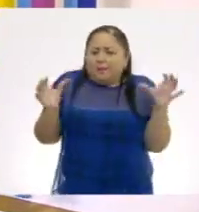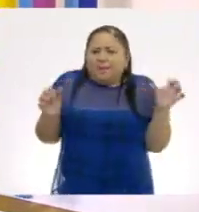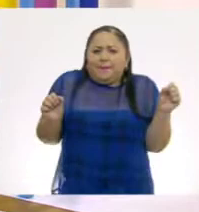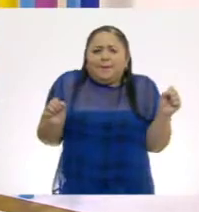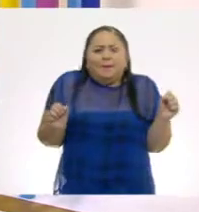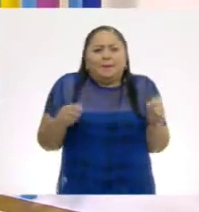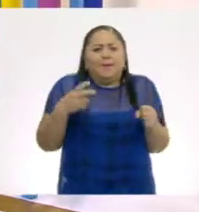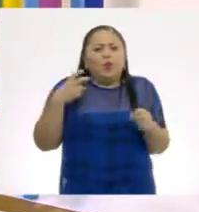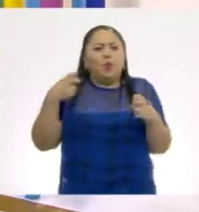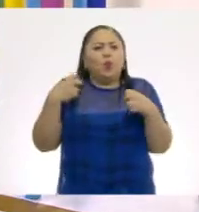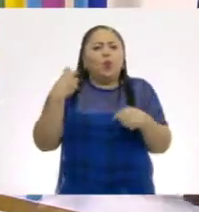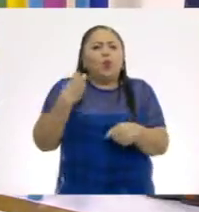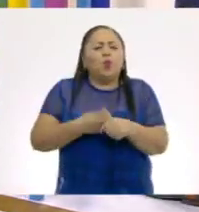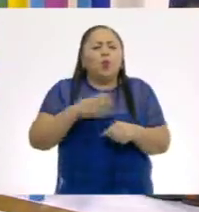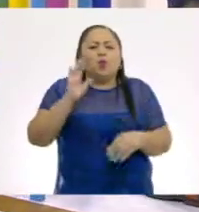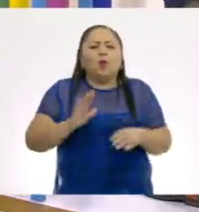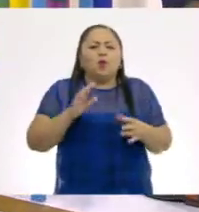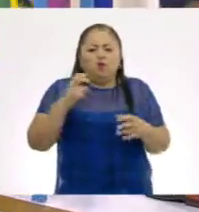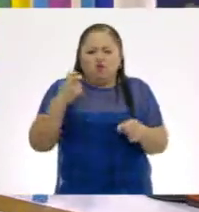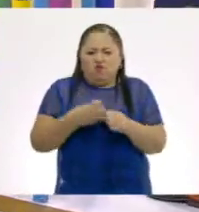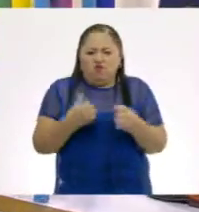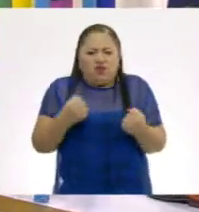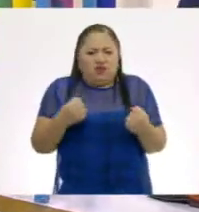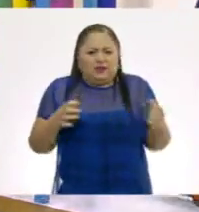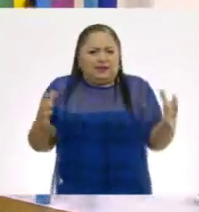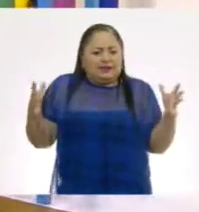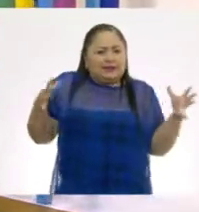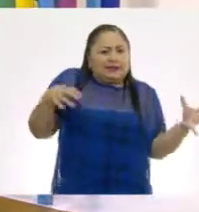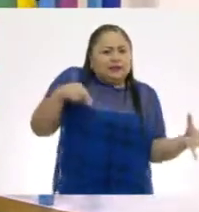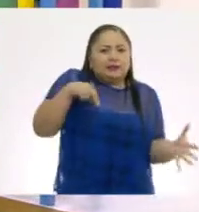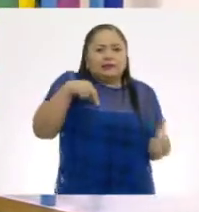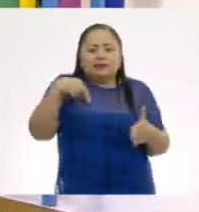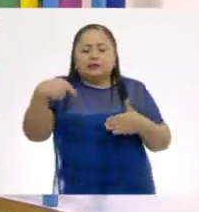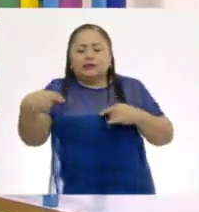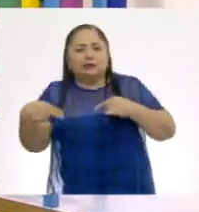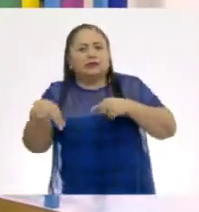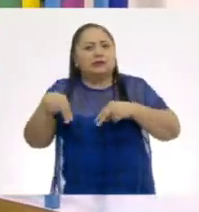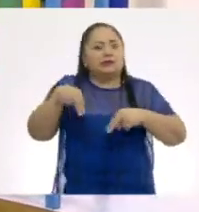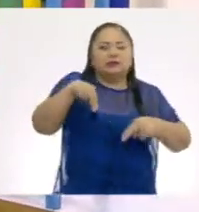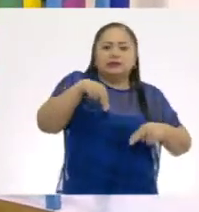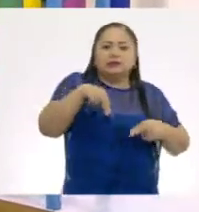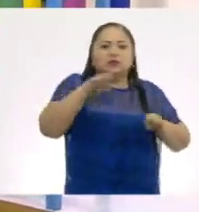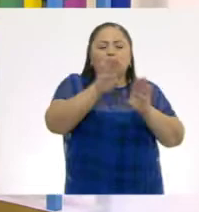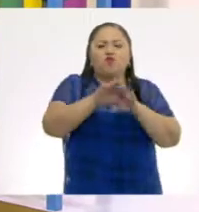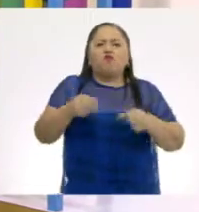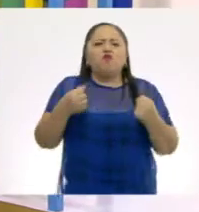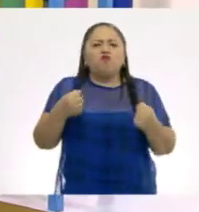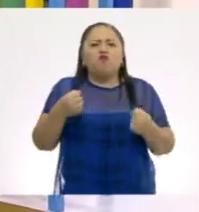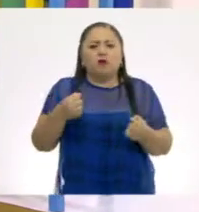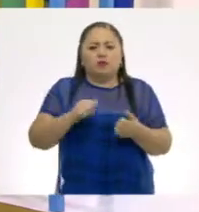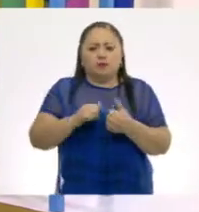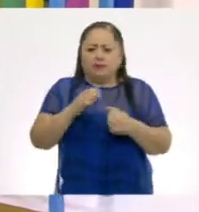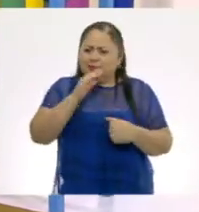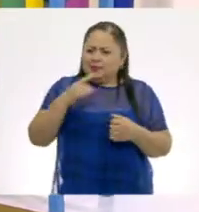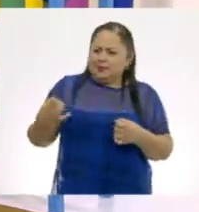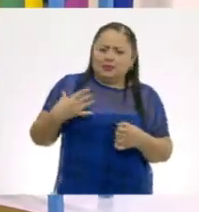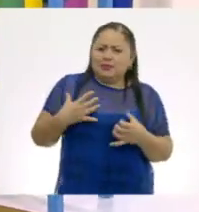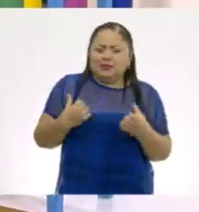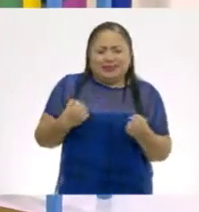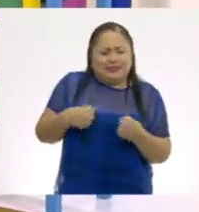así como fuerza y resistencia, así como que una fuerza se oponía.